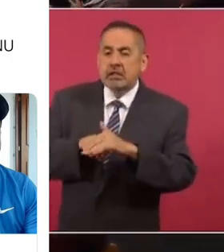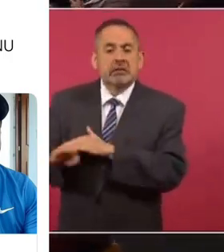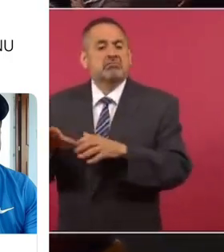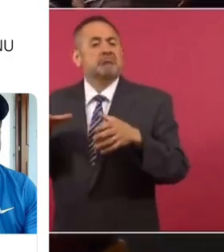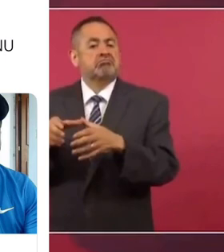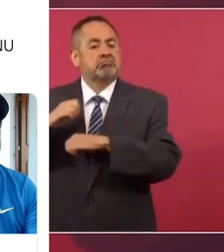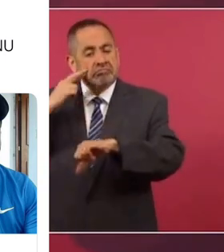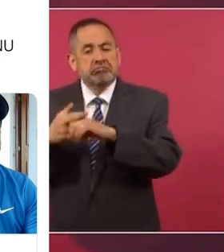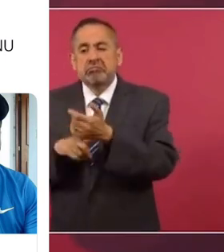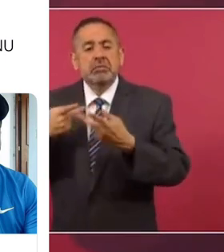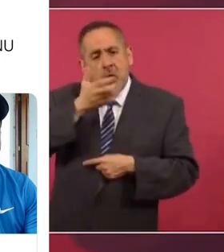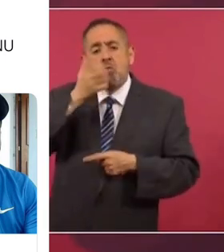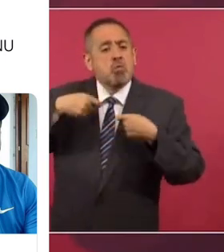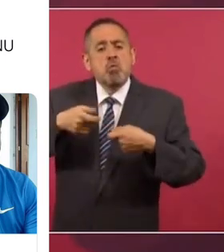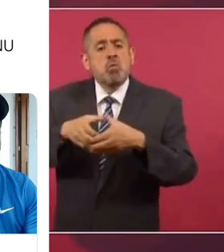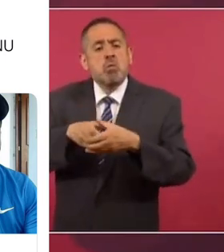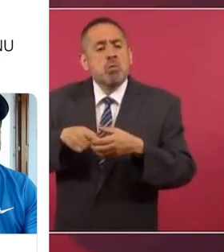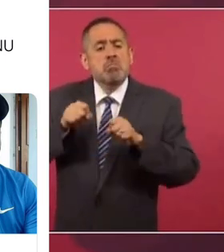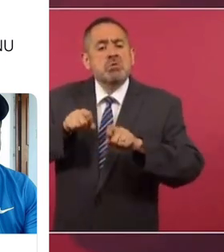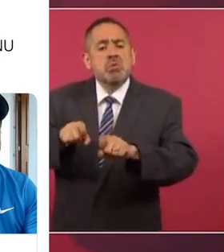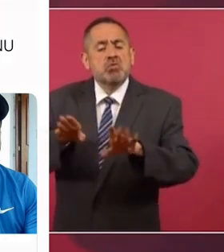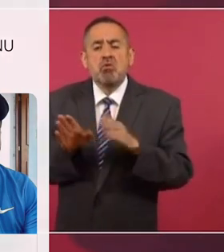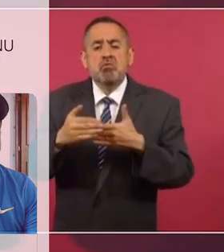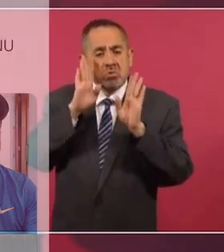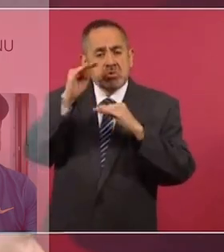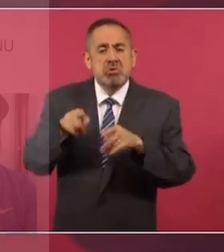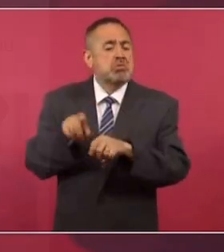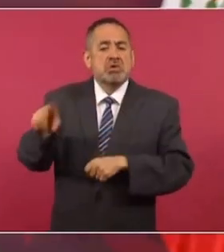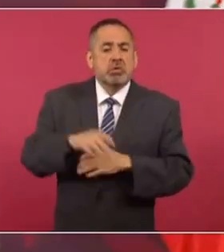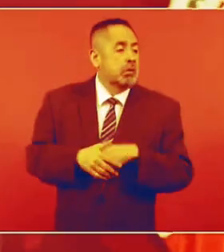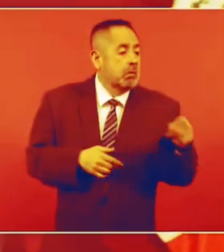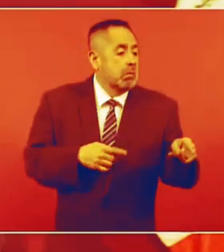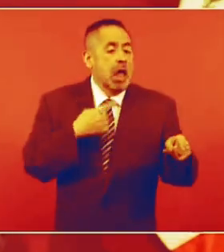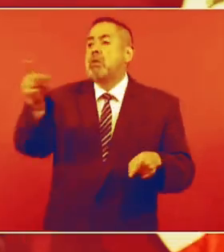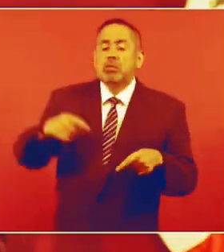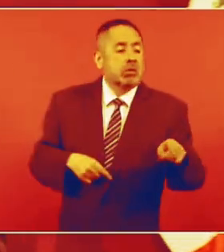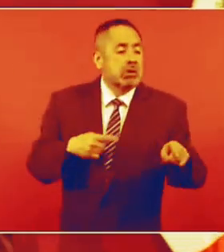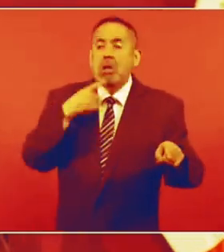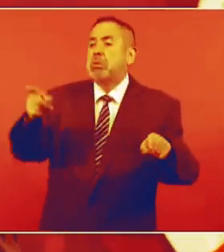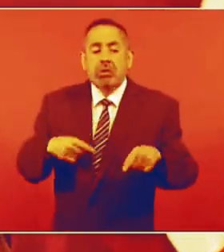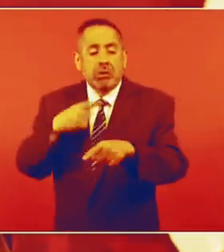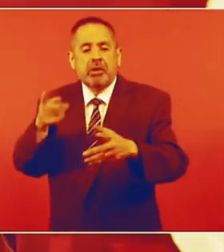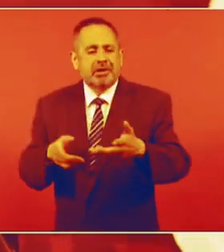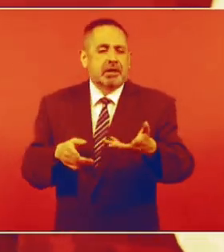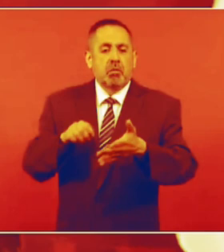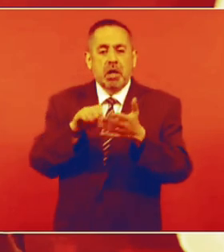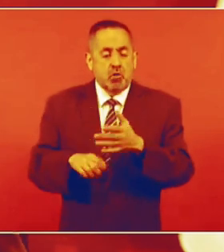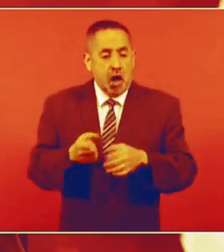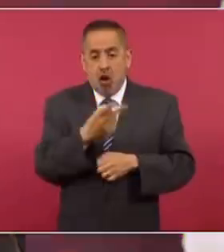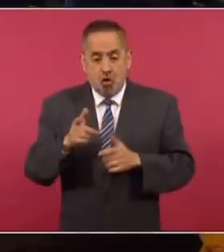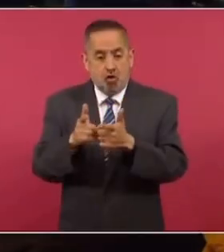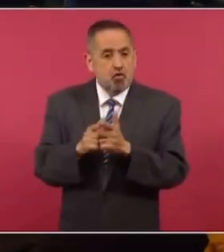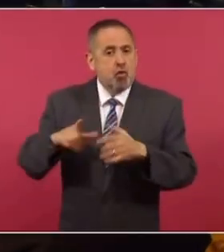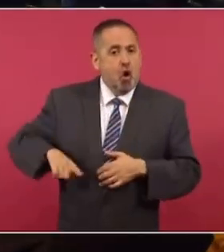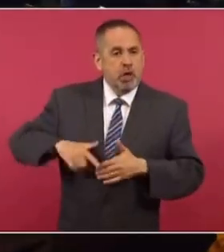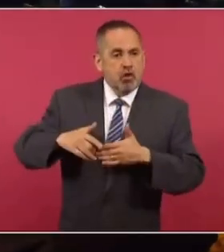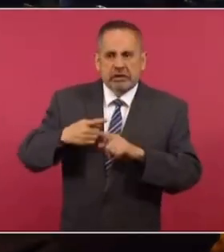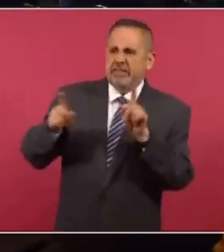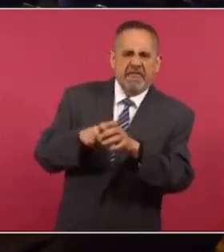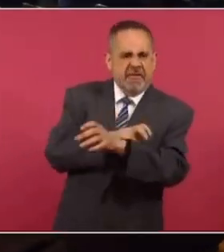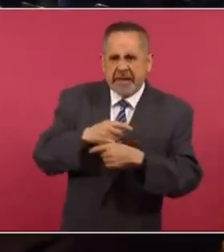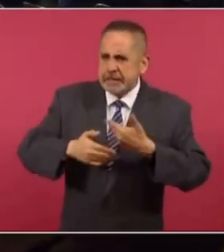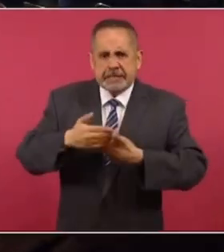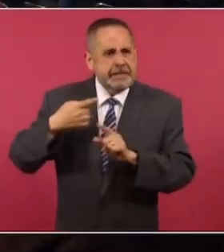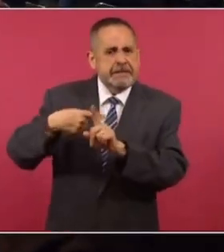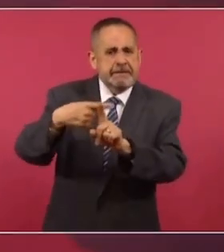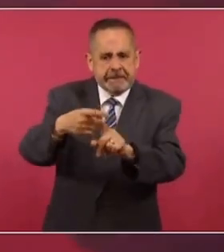gente conservadora que solo denuncia cuando se trata de gobiernos progresistas. Y cuando se